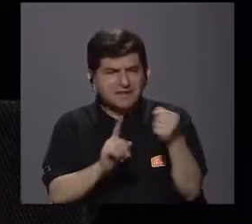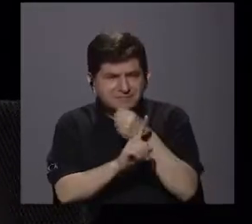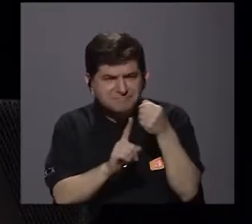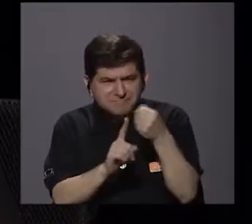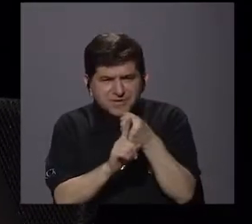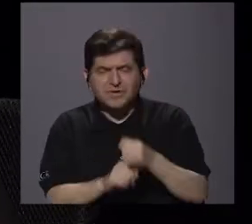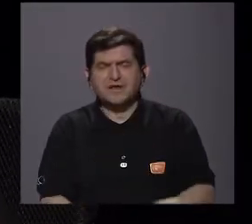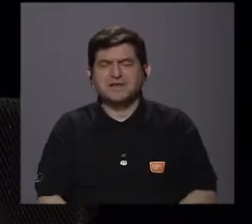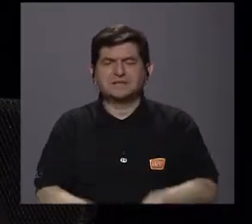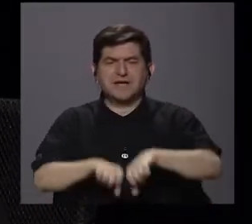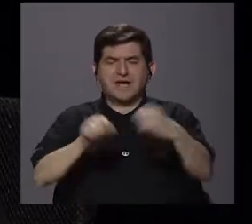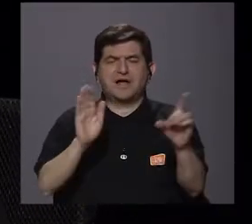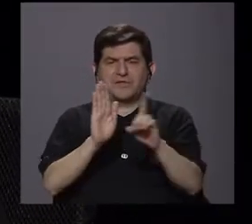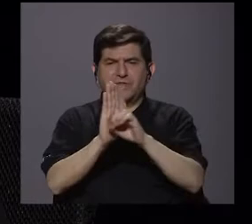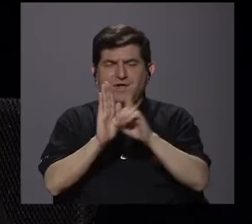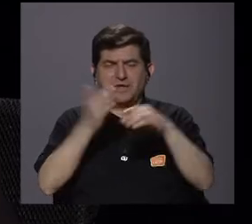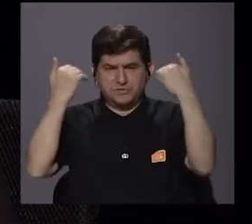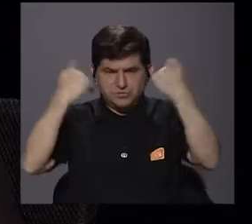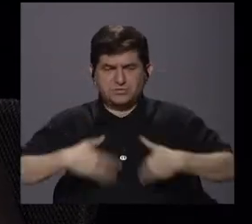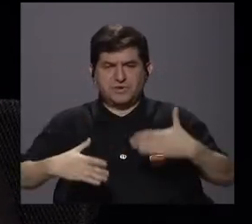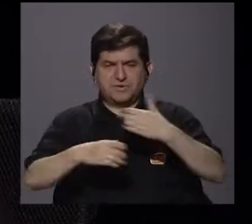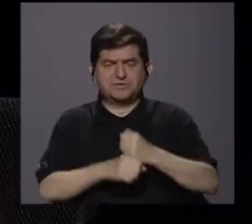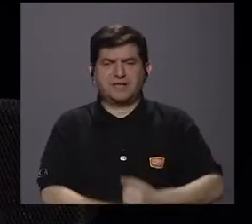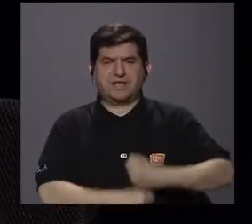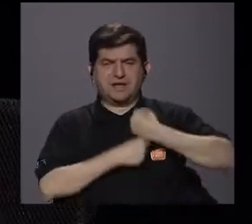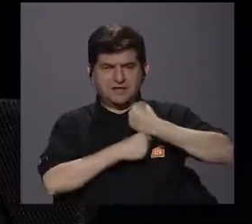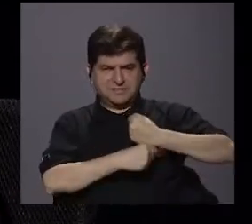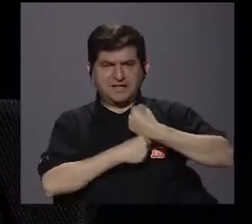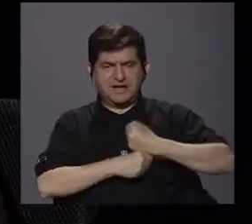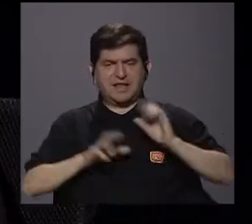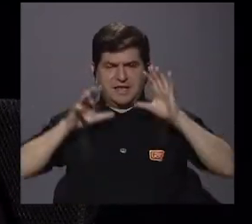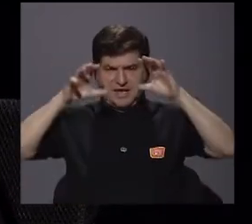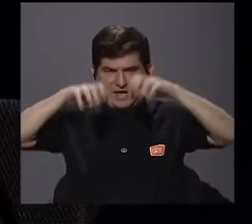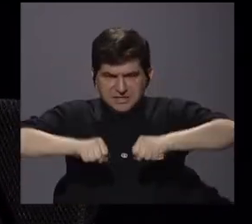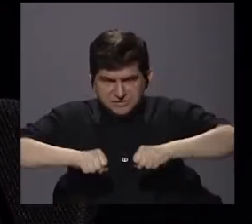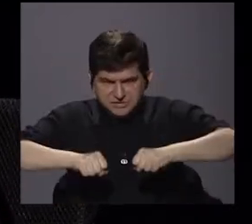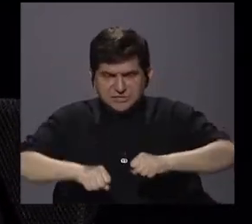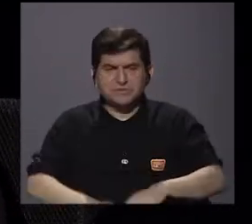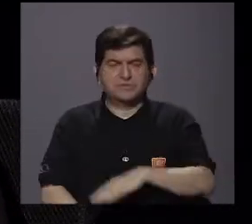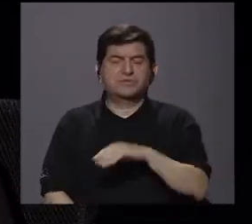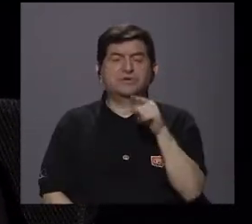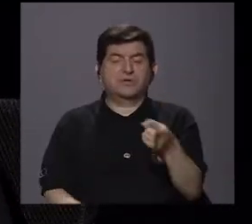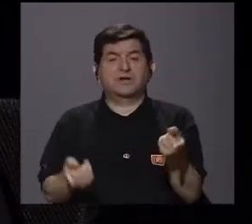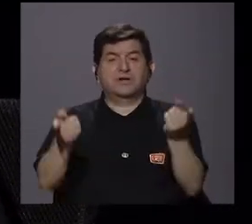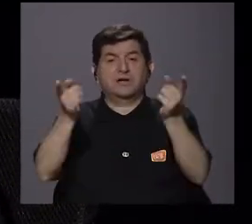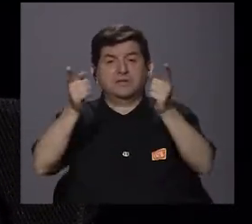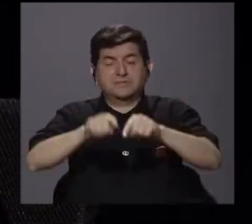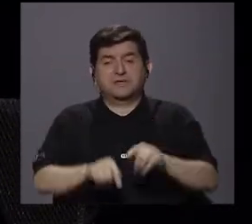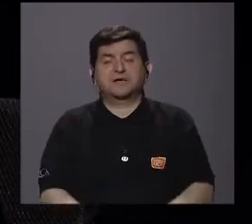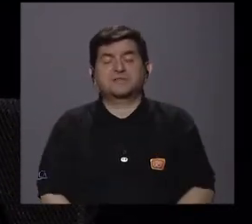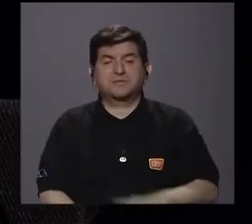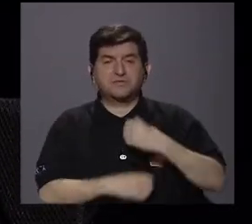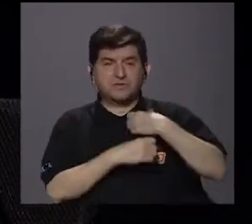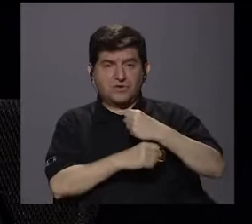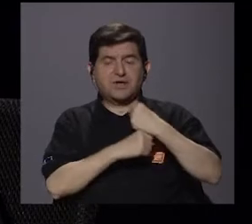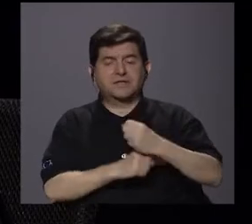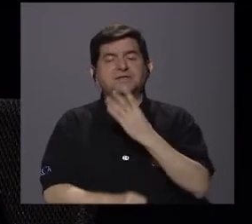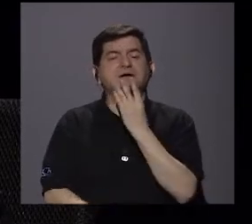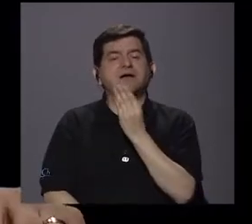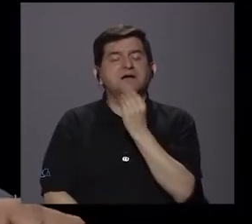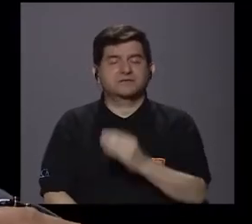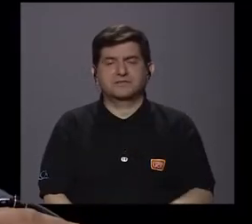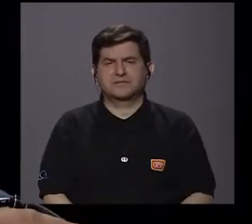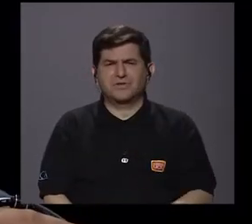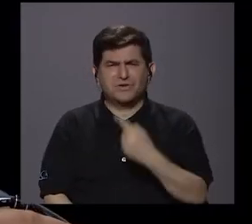violaciones a los derechos humanos que comete el ejército de ocupación o conocido por algunos como el ejército de Israel. ¿Me